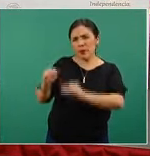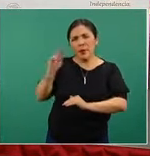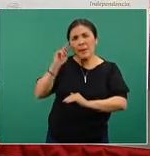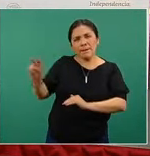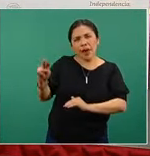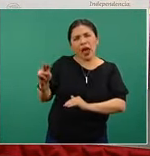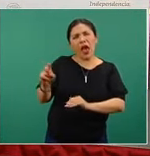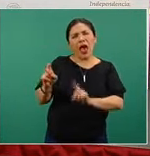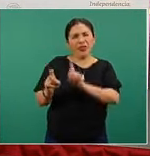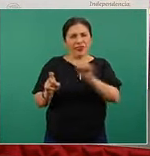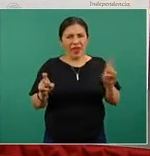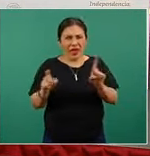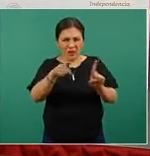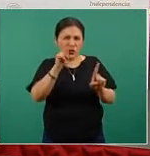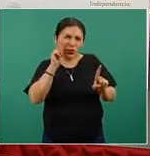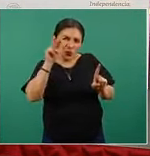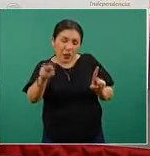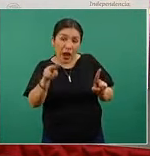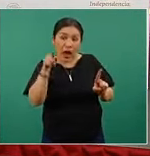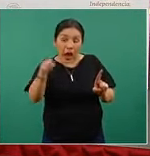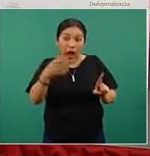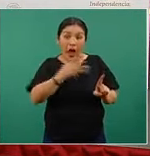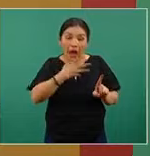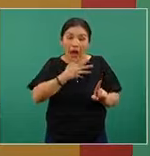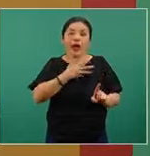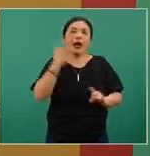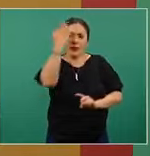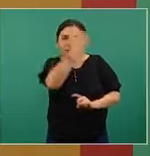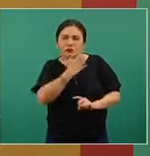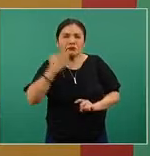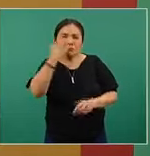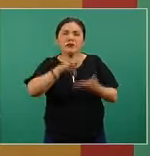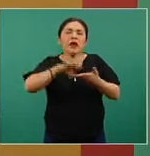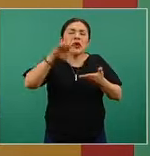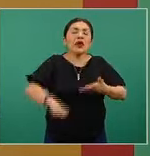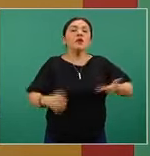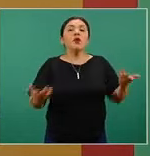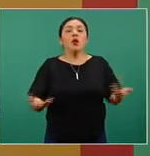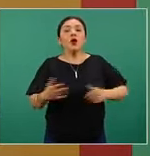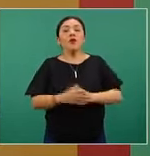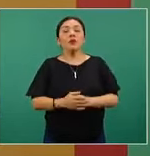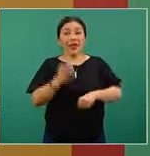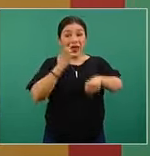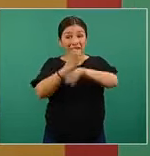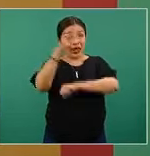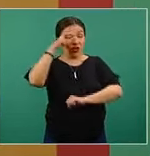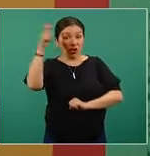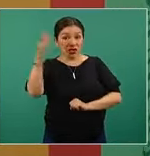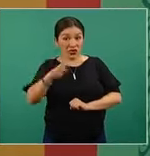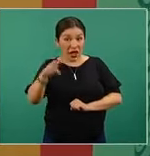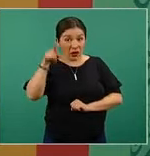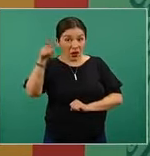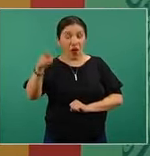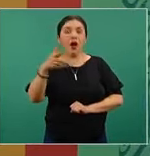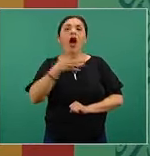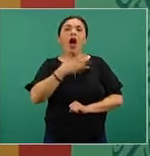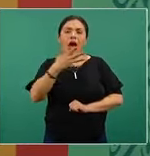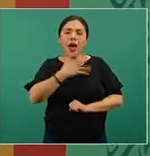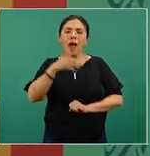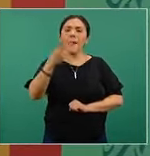derecho para ustedes y ahí observamos por ejemplo que el estado de hidalgo tiene